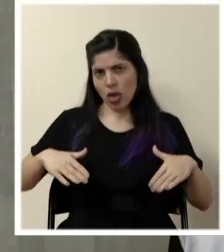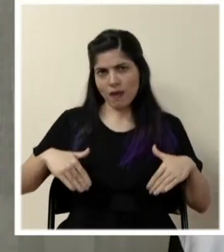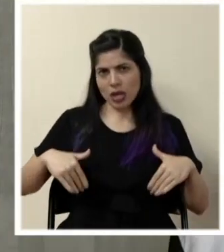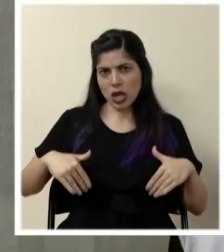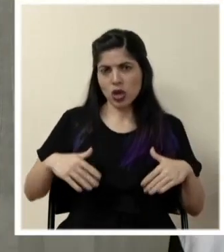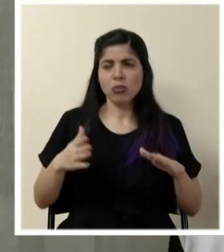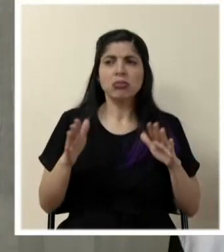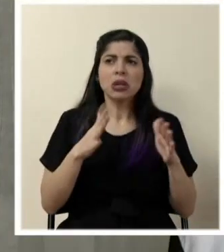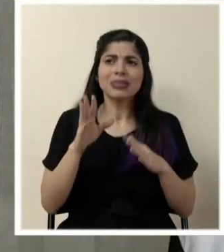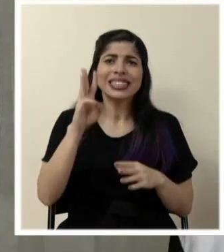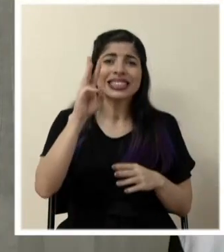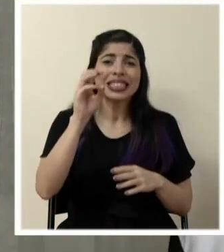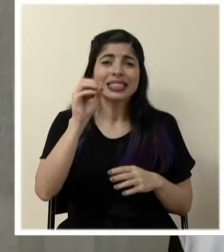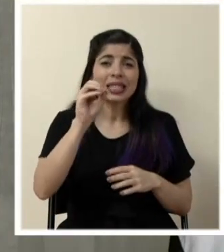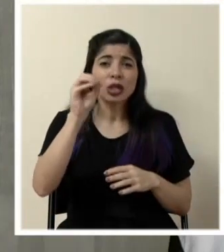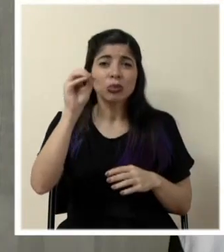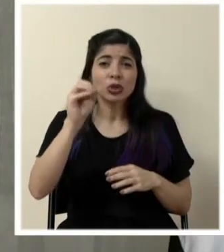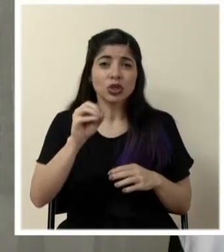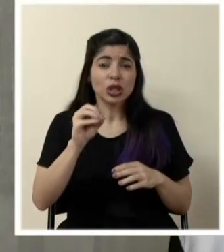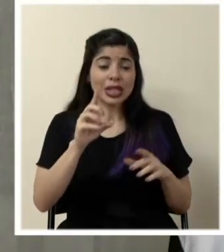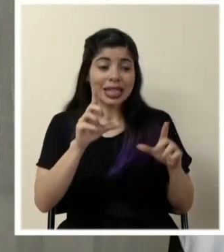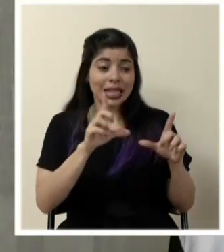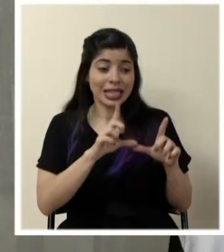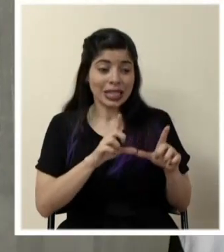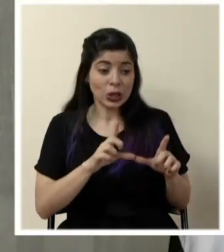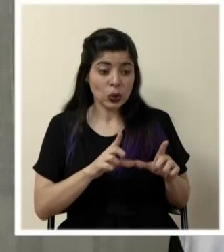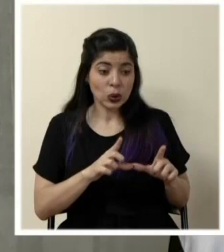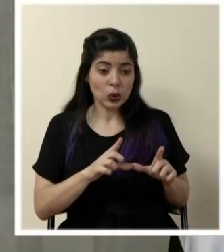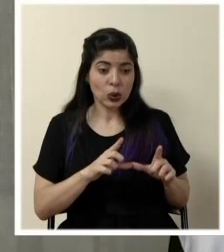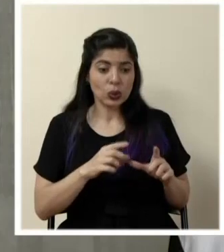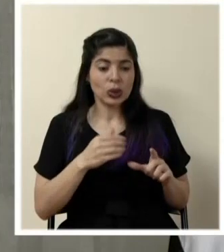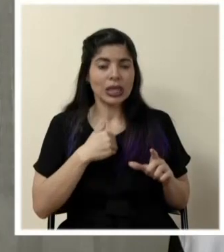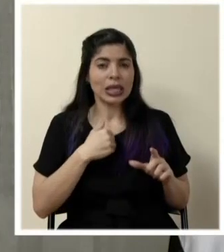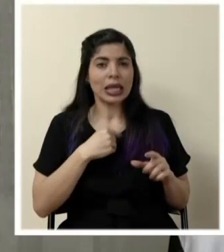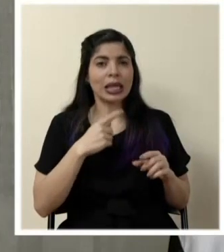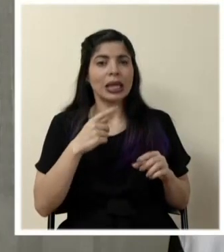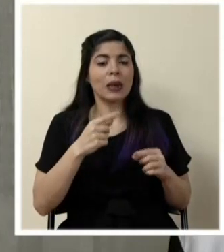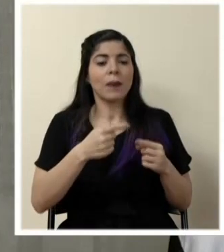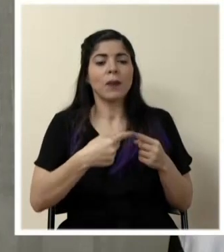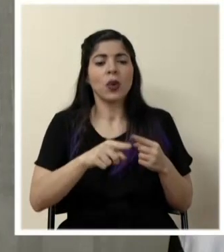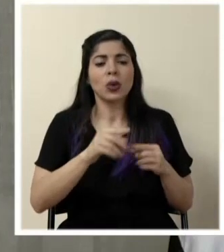el 60% de esos títulos están a menos de un año plazo de